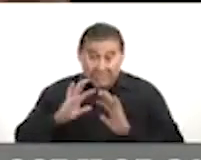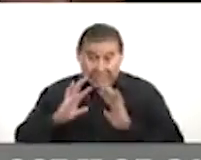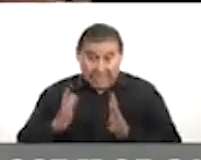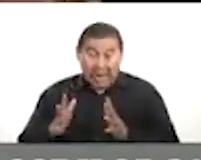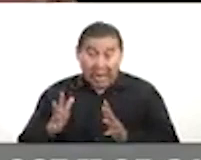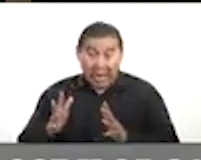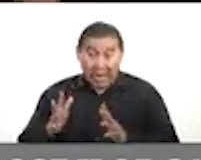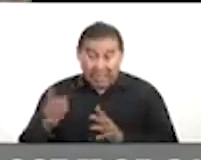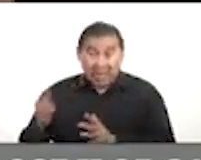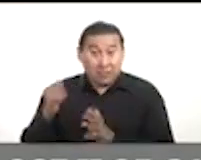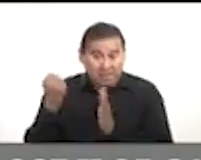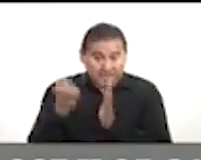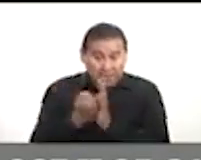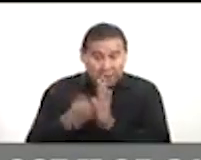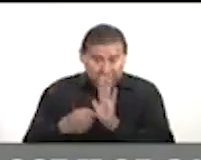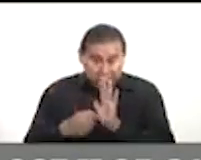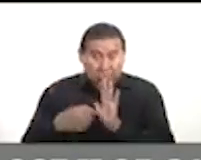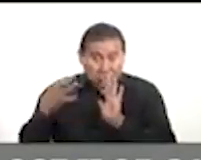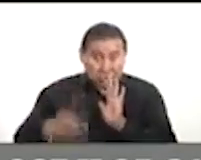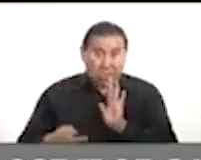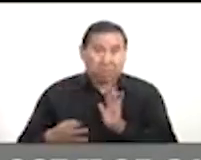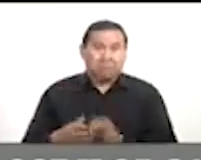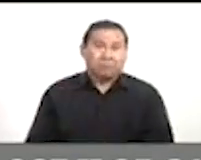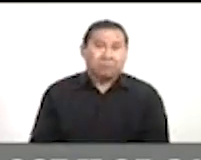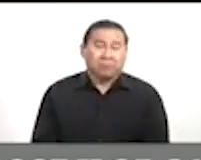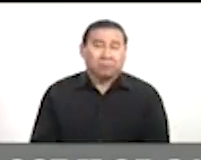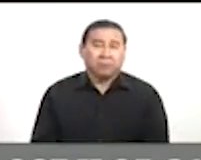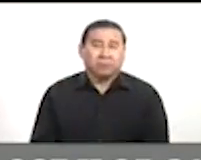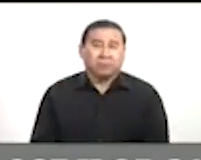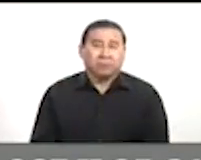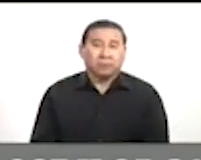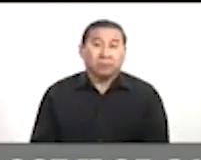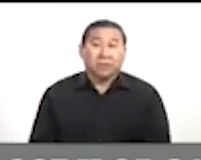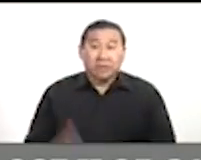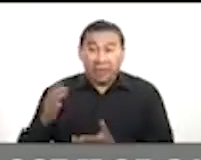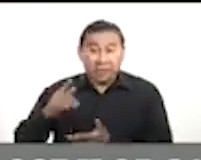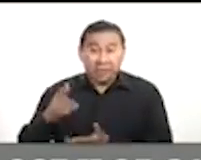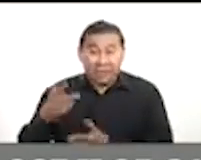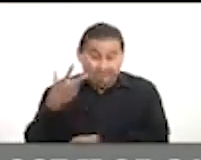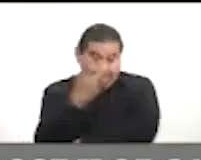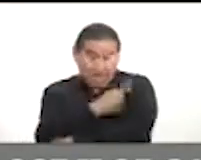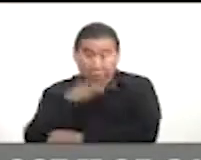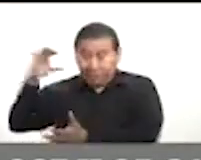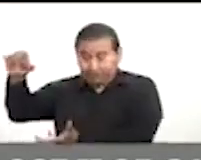en cuanto esté aprobada y en cuanto recibamos el producto para la